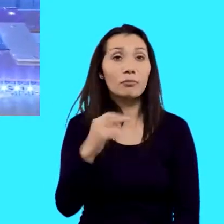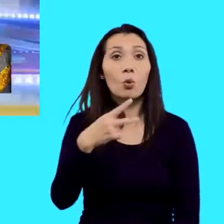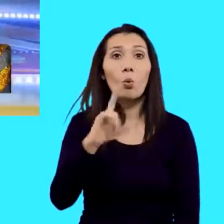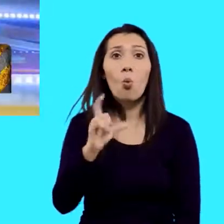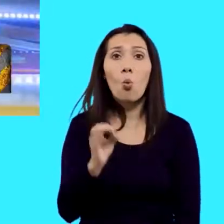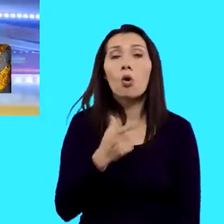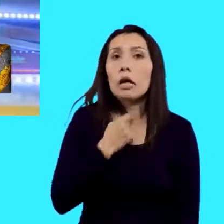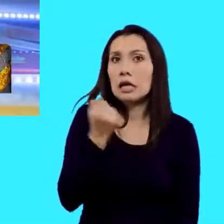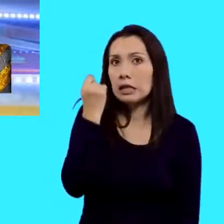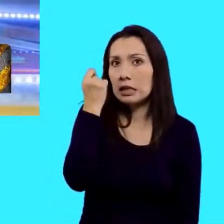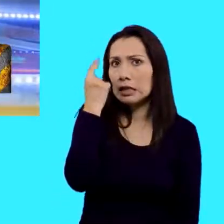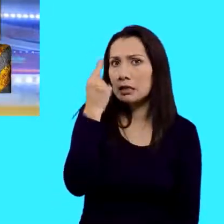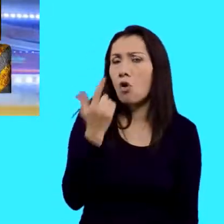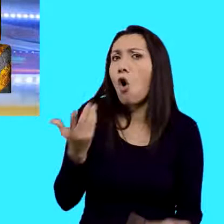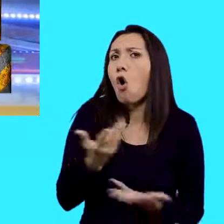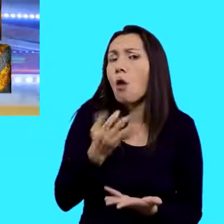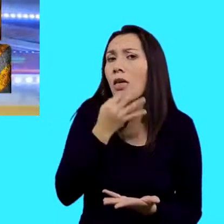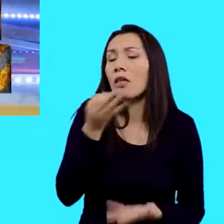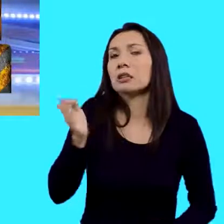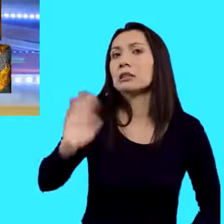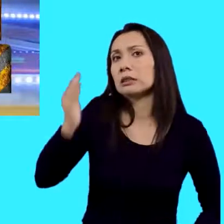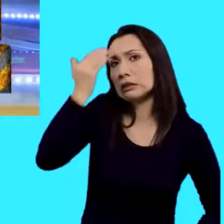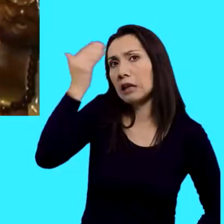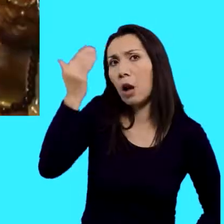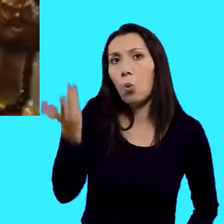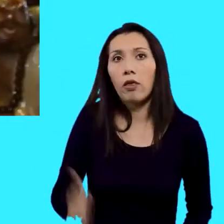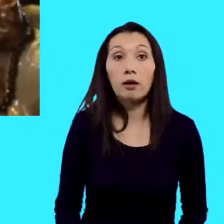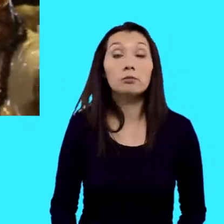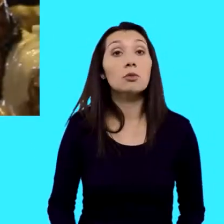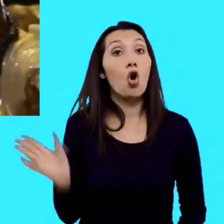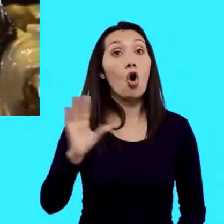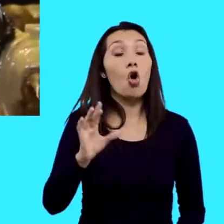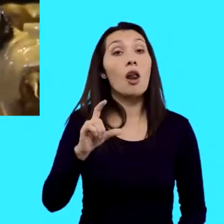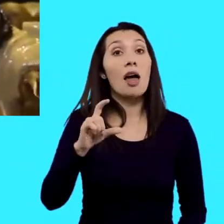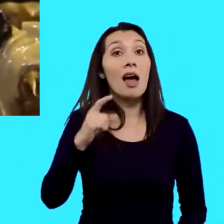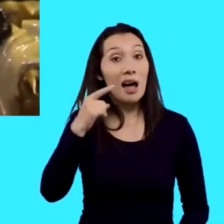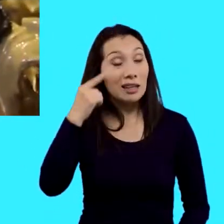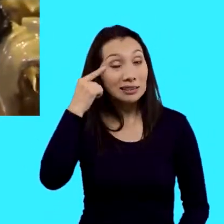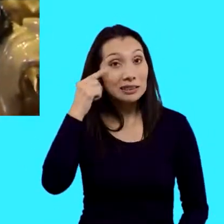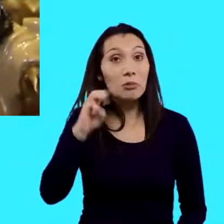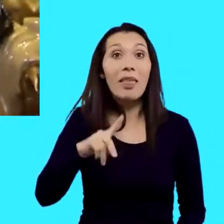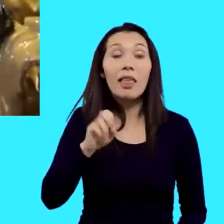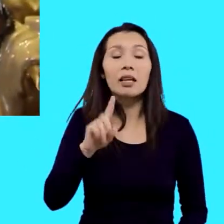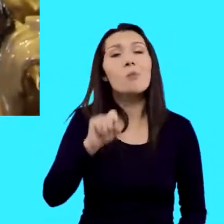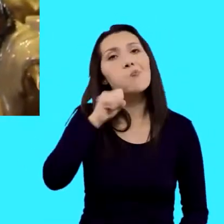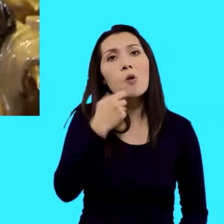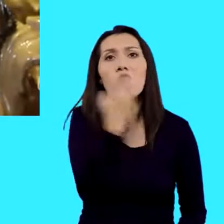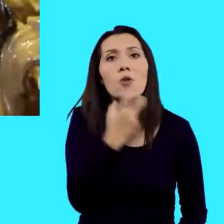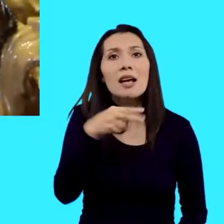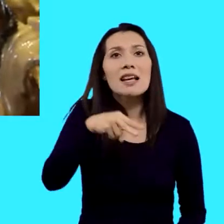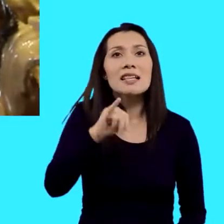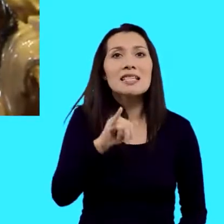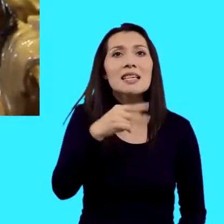¡Genial! Hugo quiere saber cómo se saluda. Hola en chino mandarín es ni